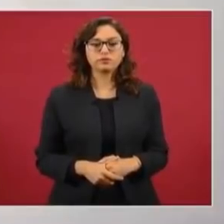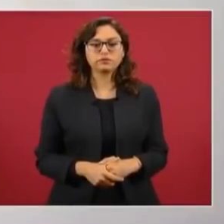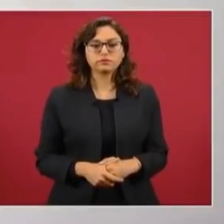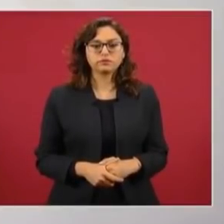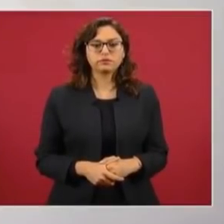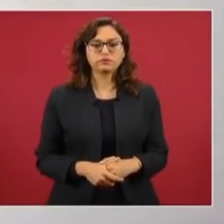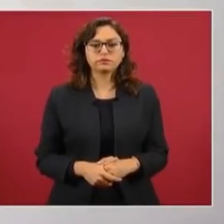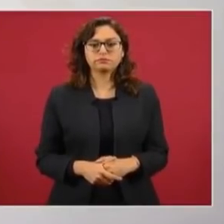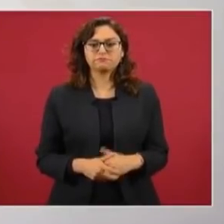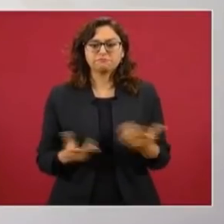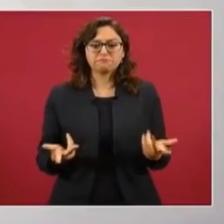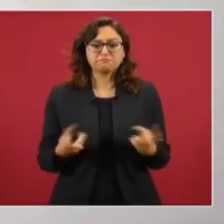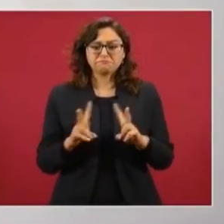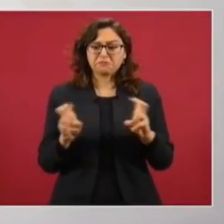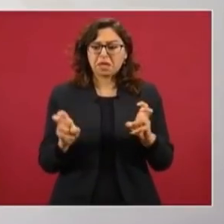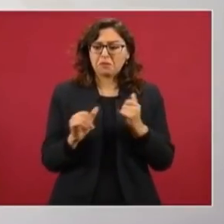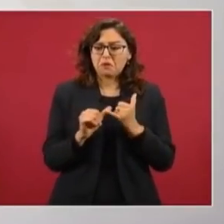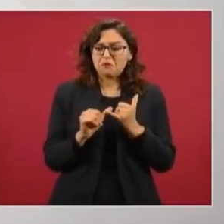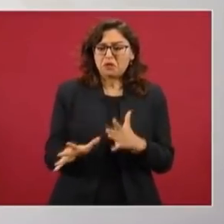les importó lo del fraude.